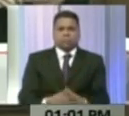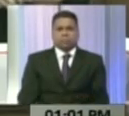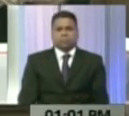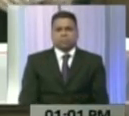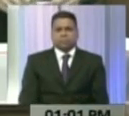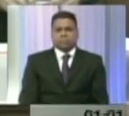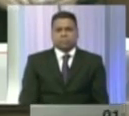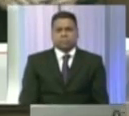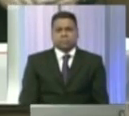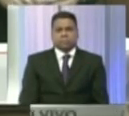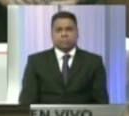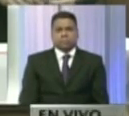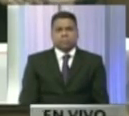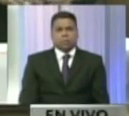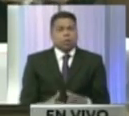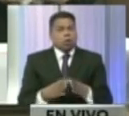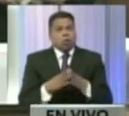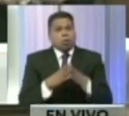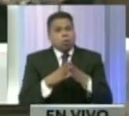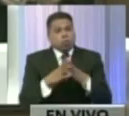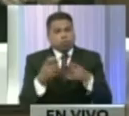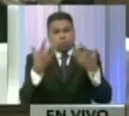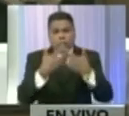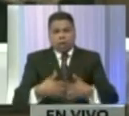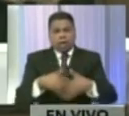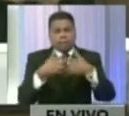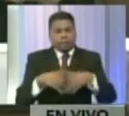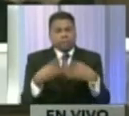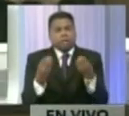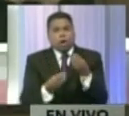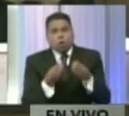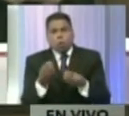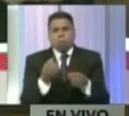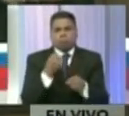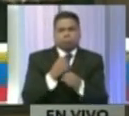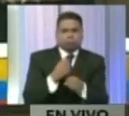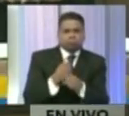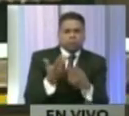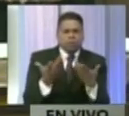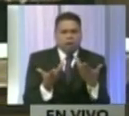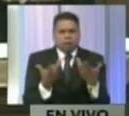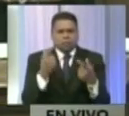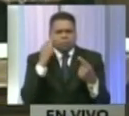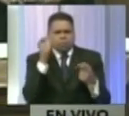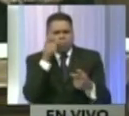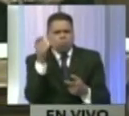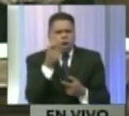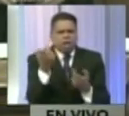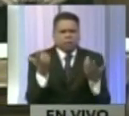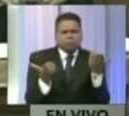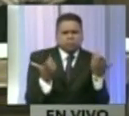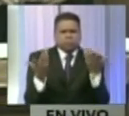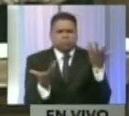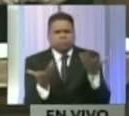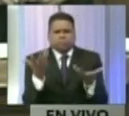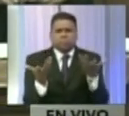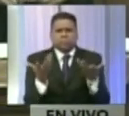con los, con el sector privado, buscando fórmulas, buscando alternativas, una gama de alternativas